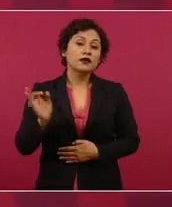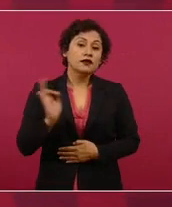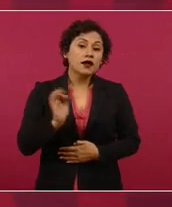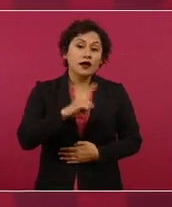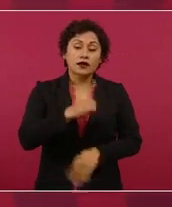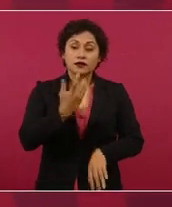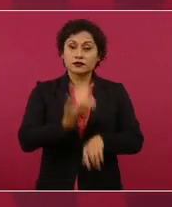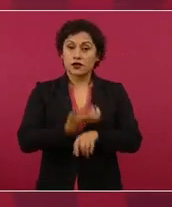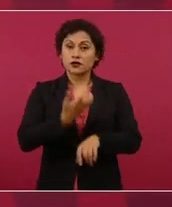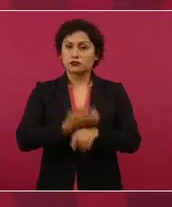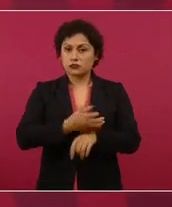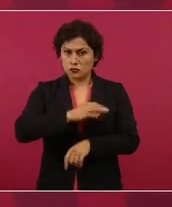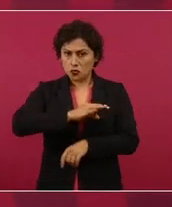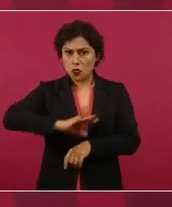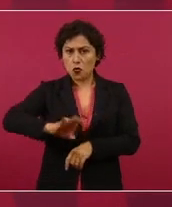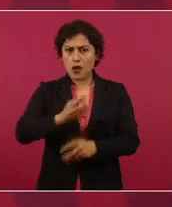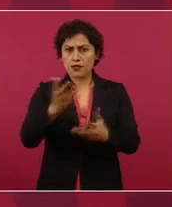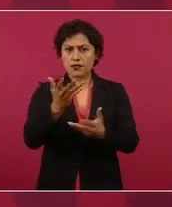hacerlo,